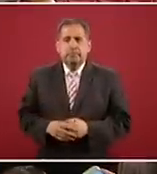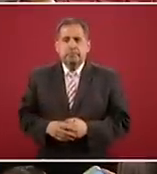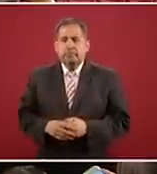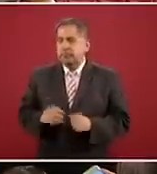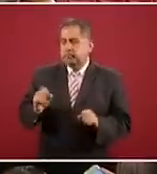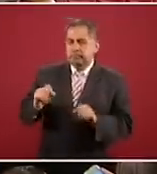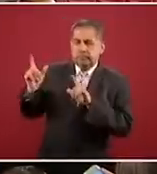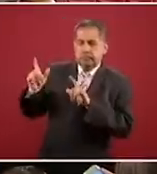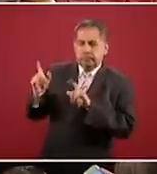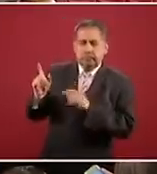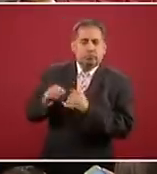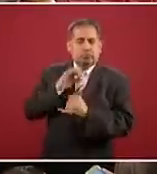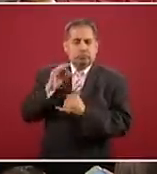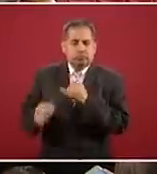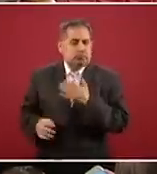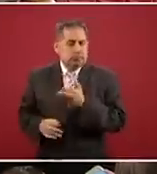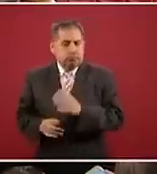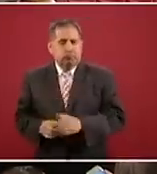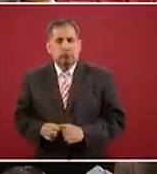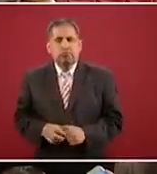esto terminamos.